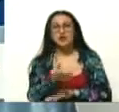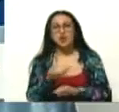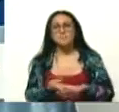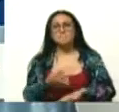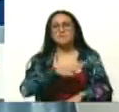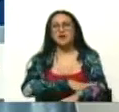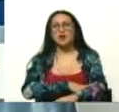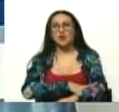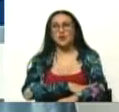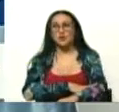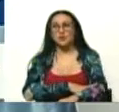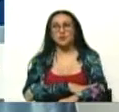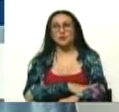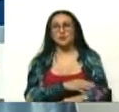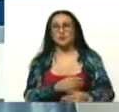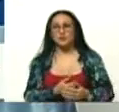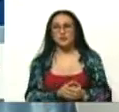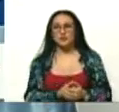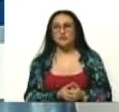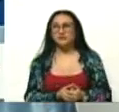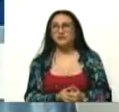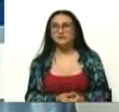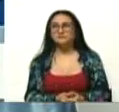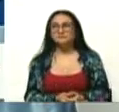doble de lo que hoy se conoce.